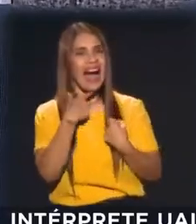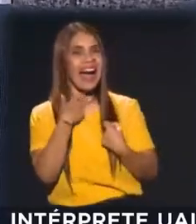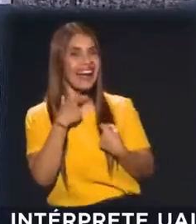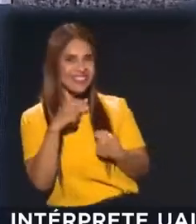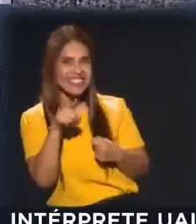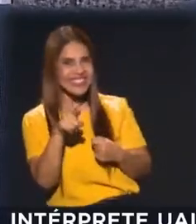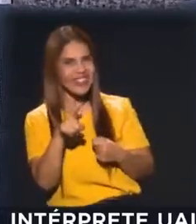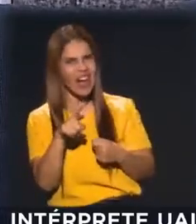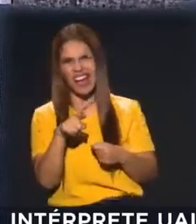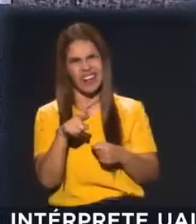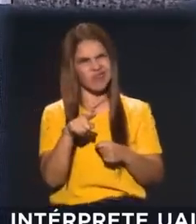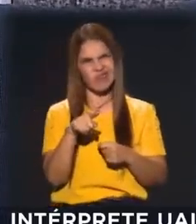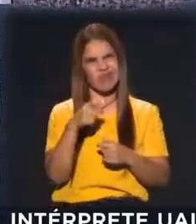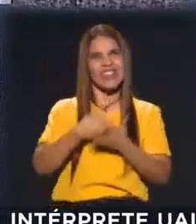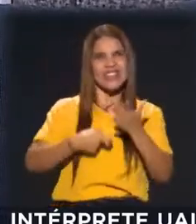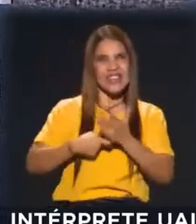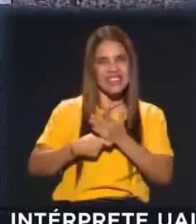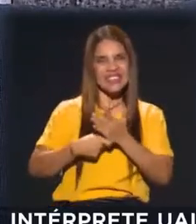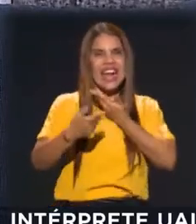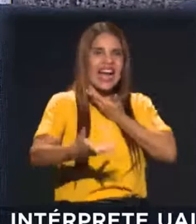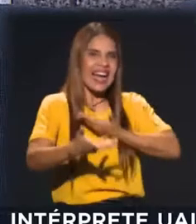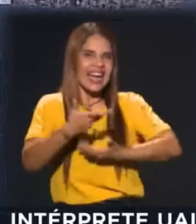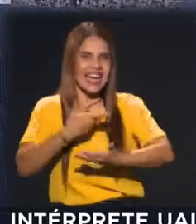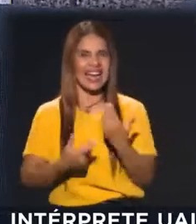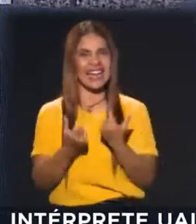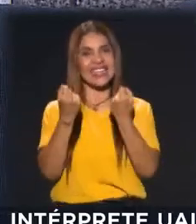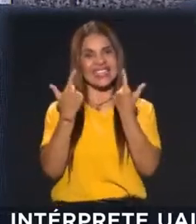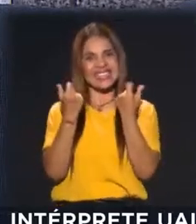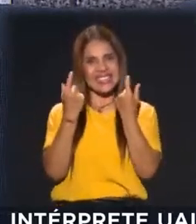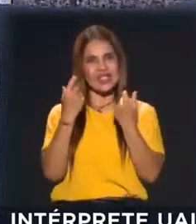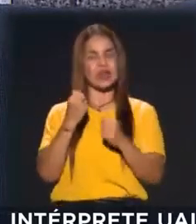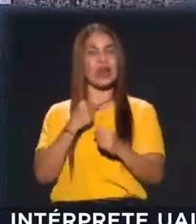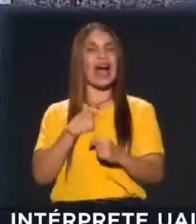gustó, esta melodía no. Y es empezar a entender que nosotros somos